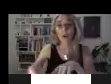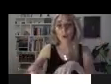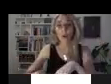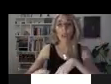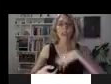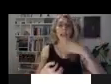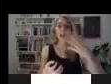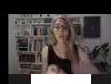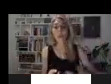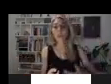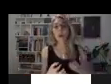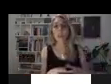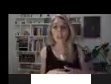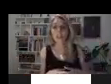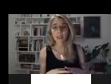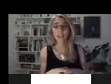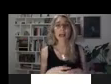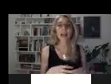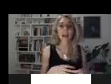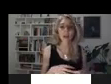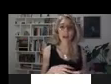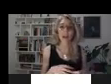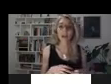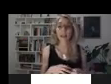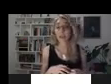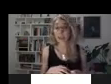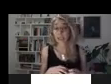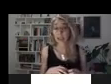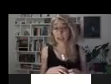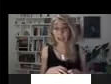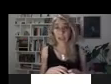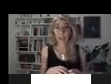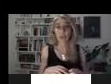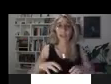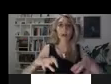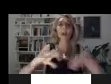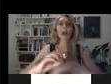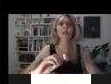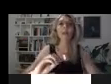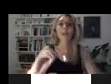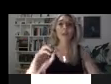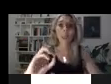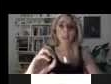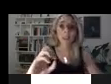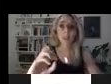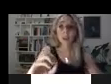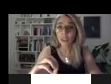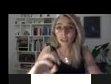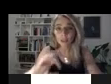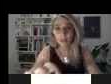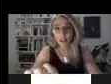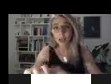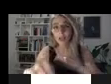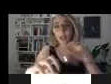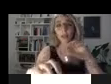los costos y algunos inconvenientes a la hora de pensar la circulación. Pero tenemos